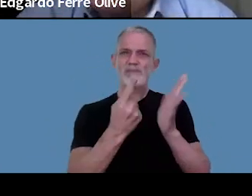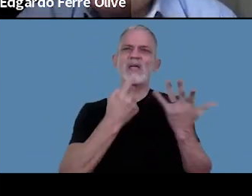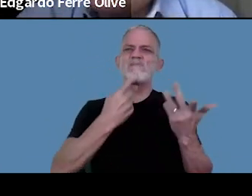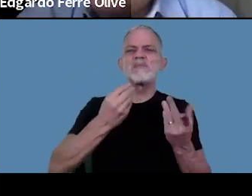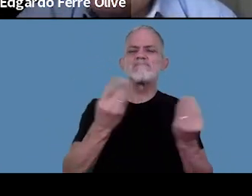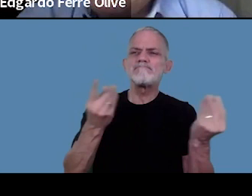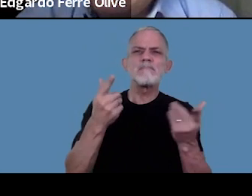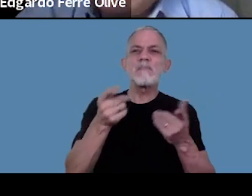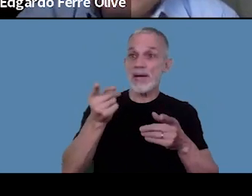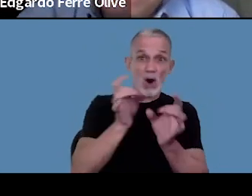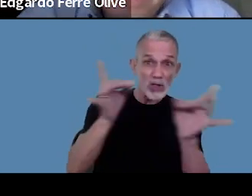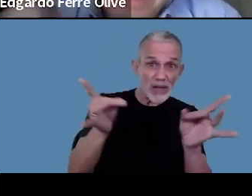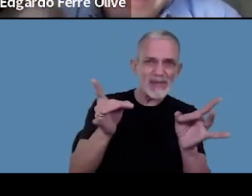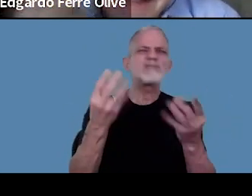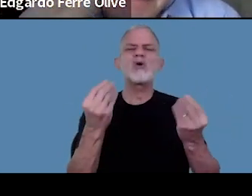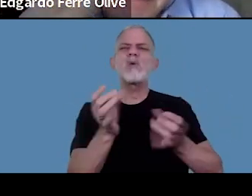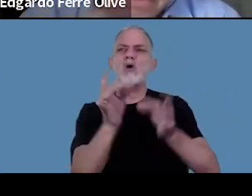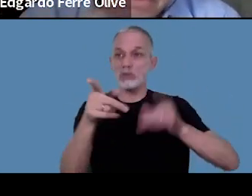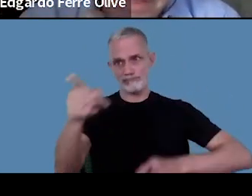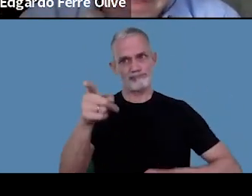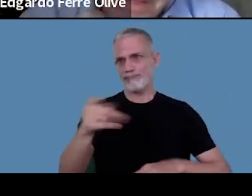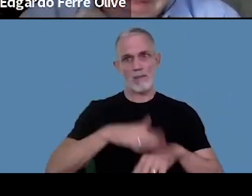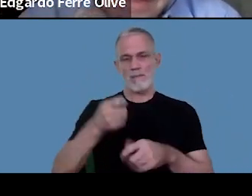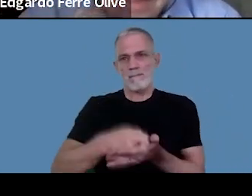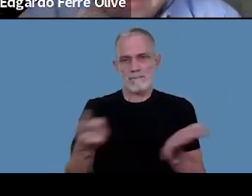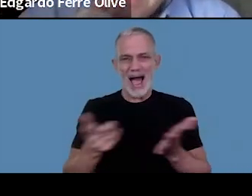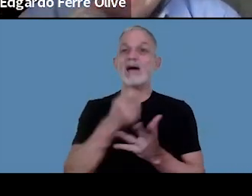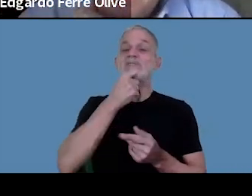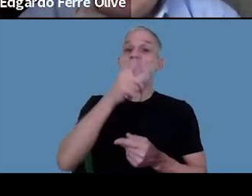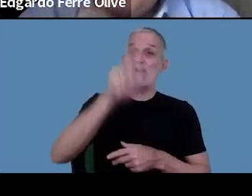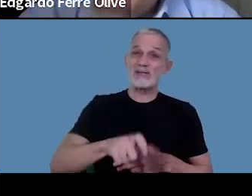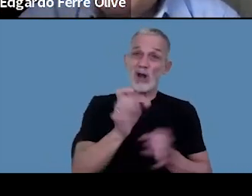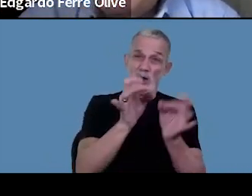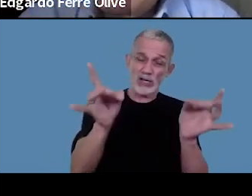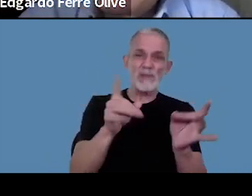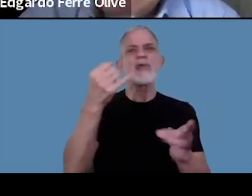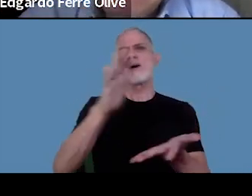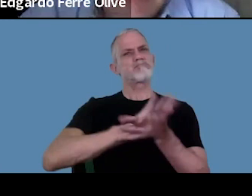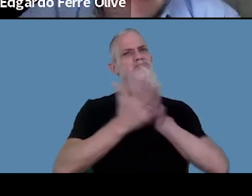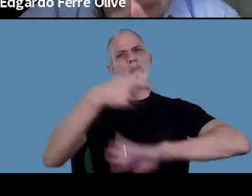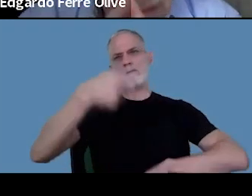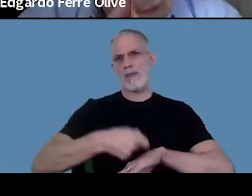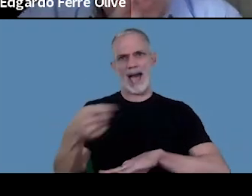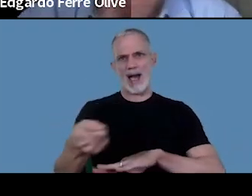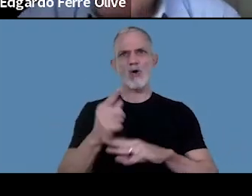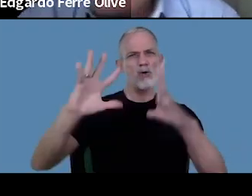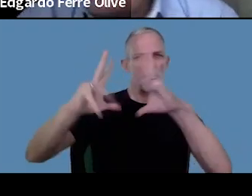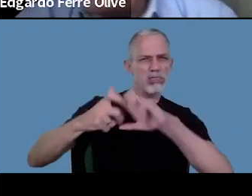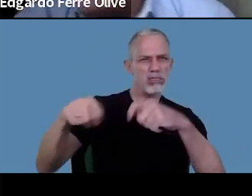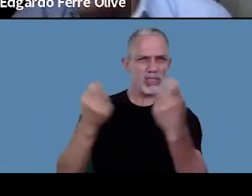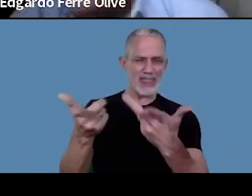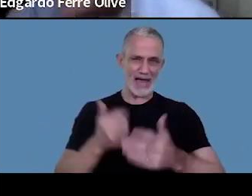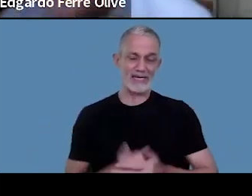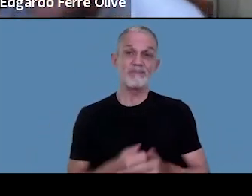en la República Argentina, porque indica que si alguien va a contaminar, tiene que resarcir el daño producido. ¿Tá? También tenemos una